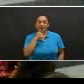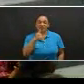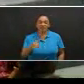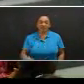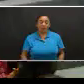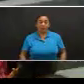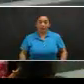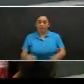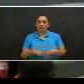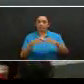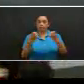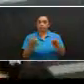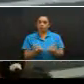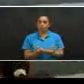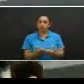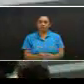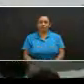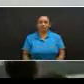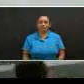Entonces,